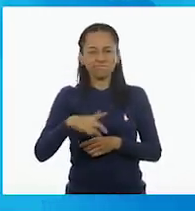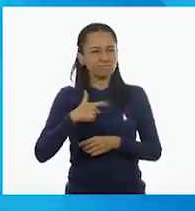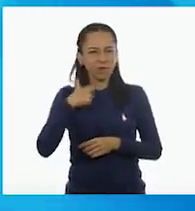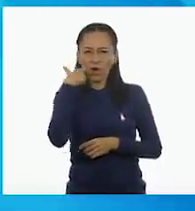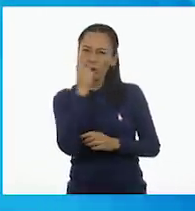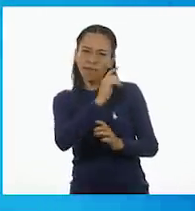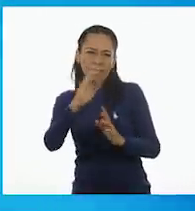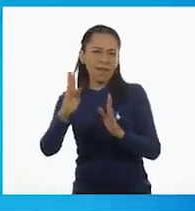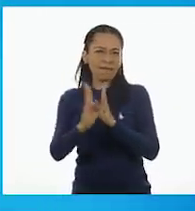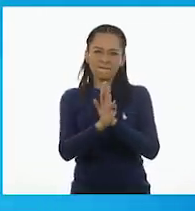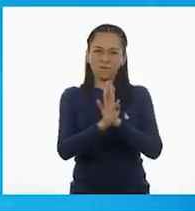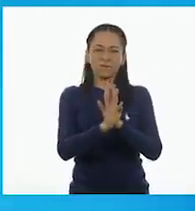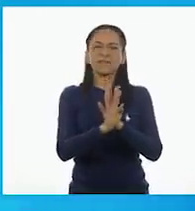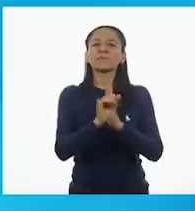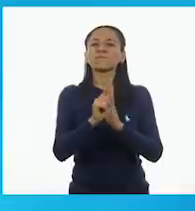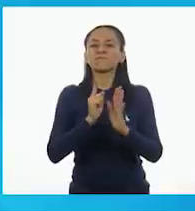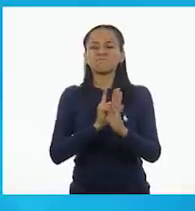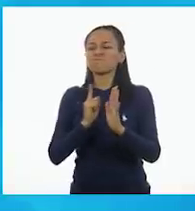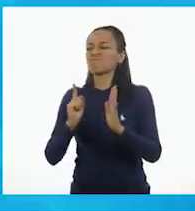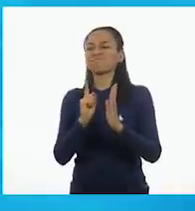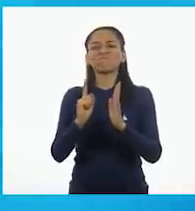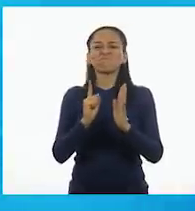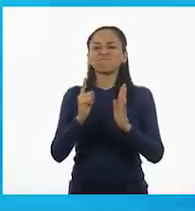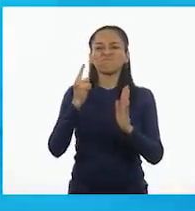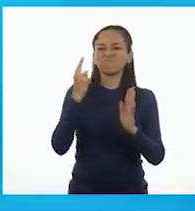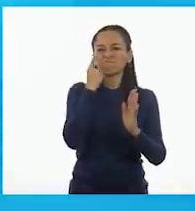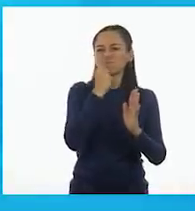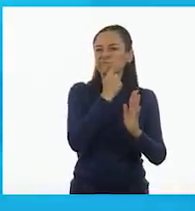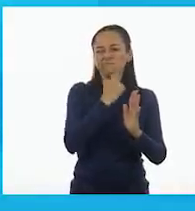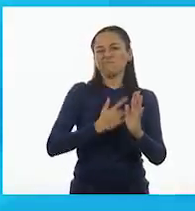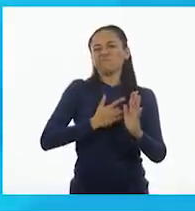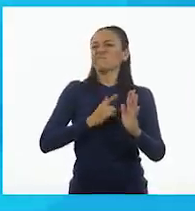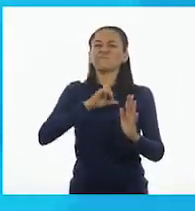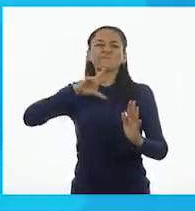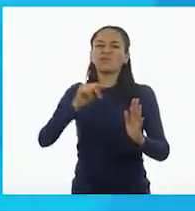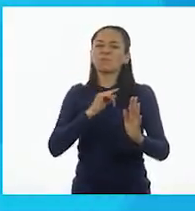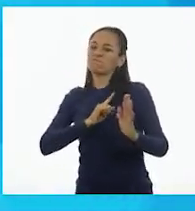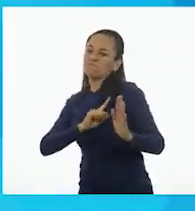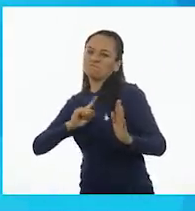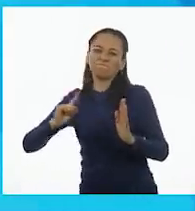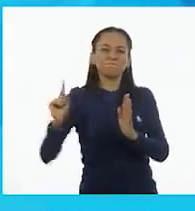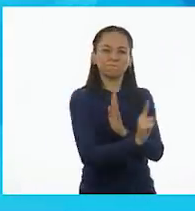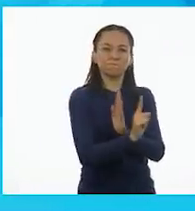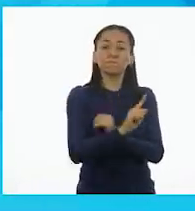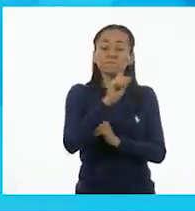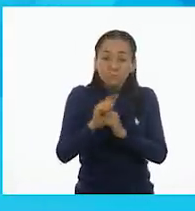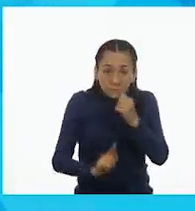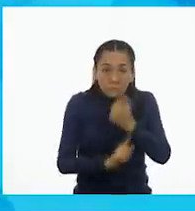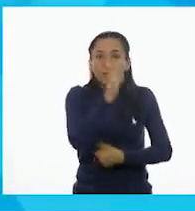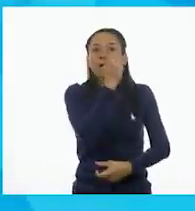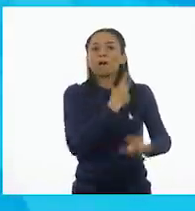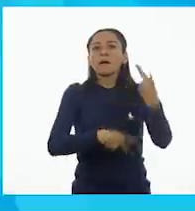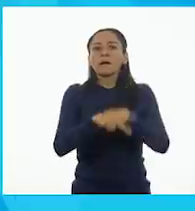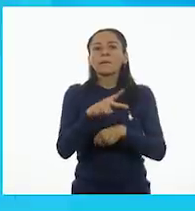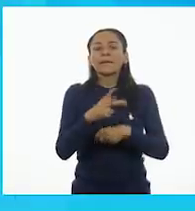de la fila, provocando un conflicto que hasta tuvo que intervenir la maestra Anita.